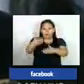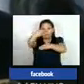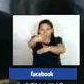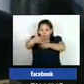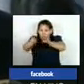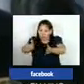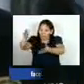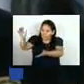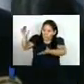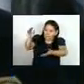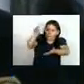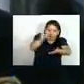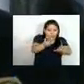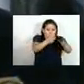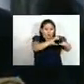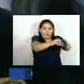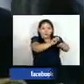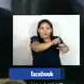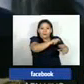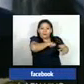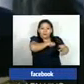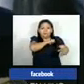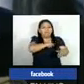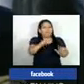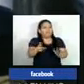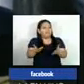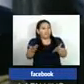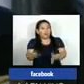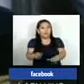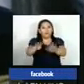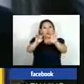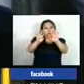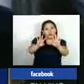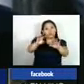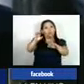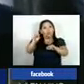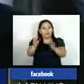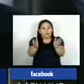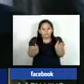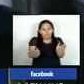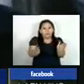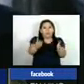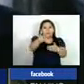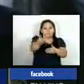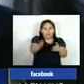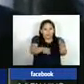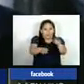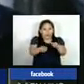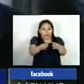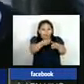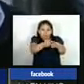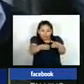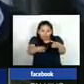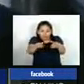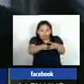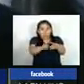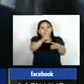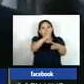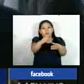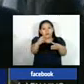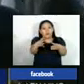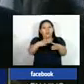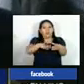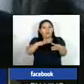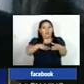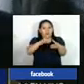de Organización Electoral los paquetes que contienen 90 cajas con 100 frascos que contiene